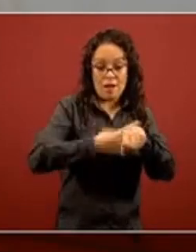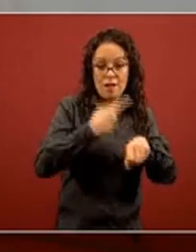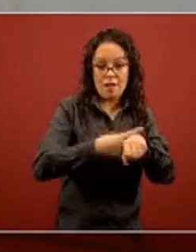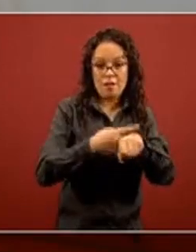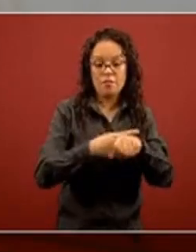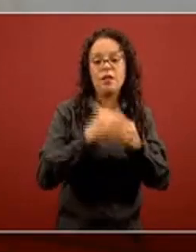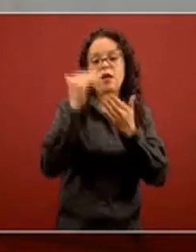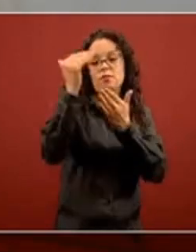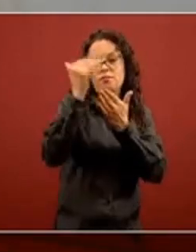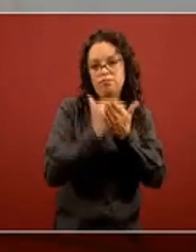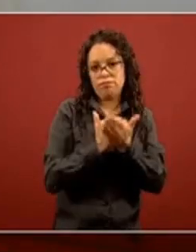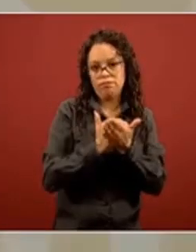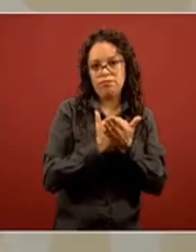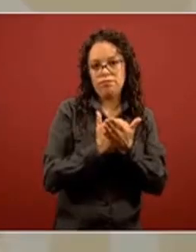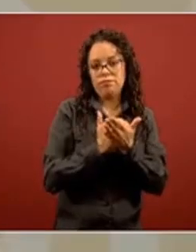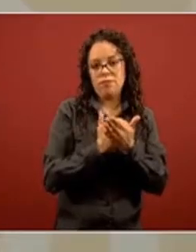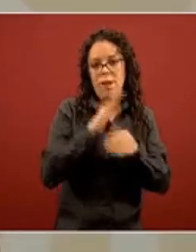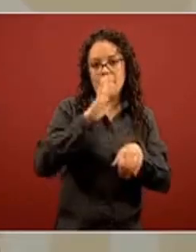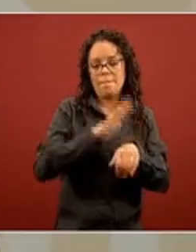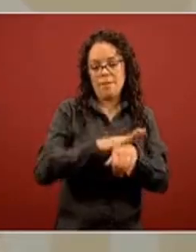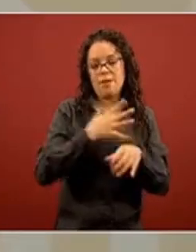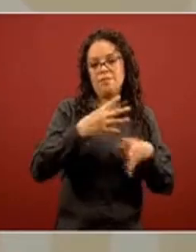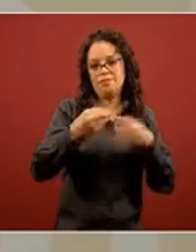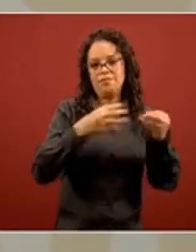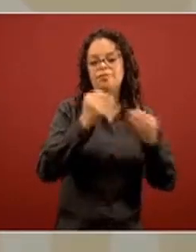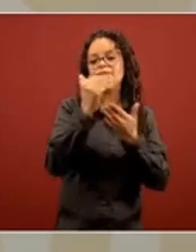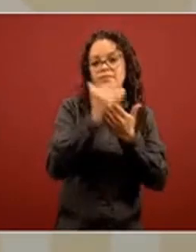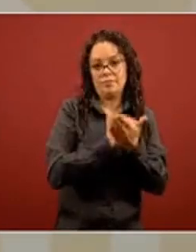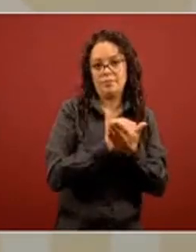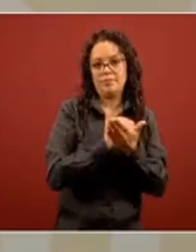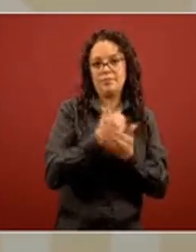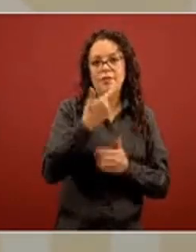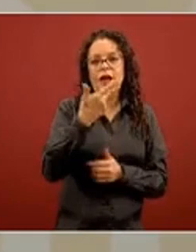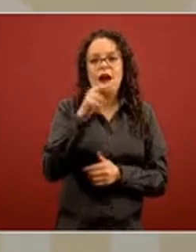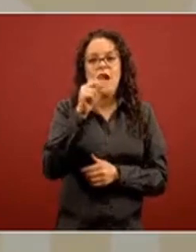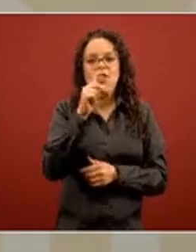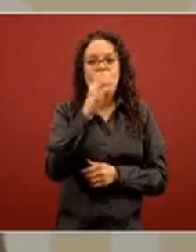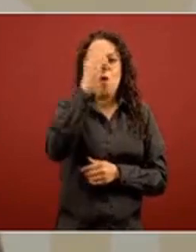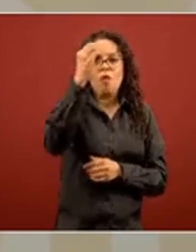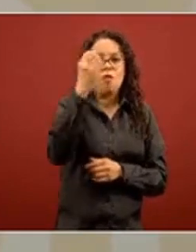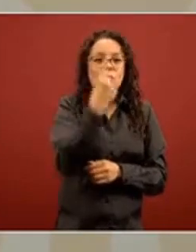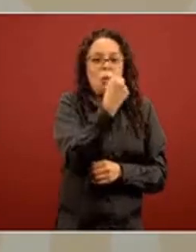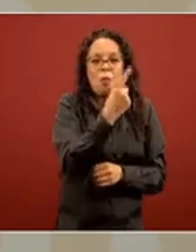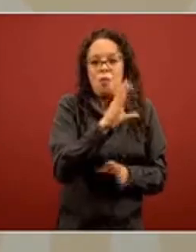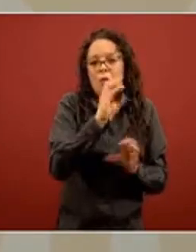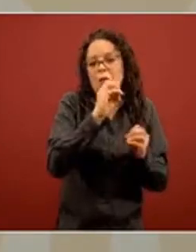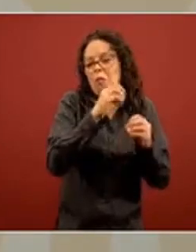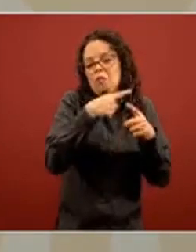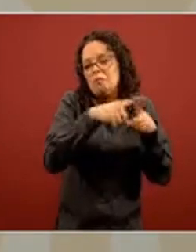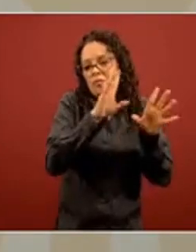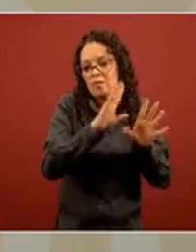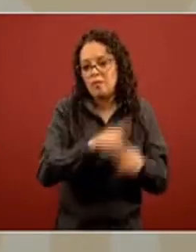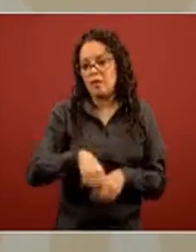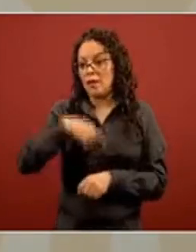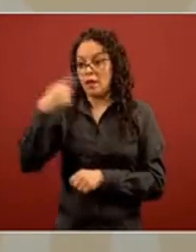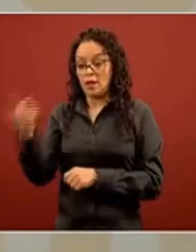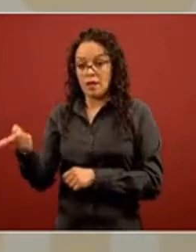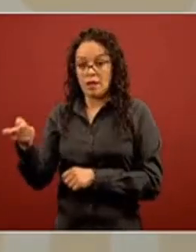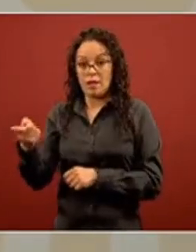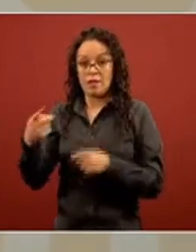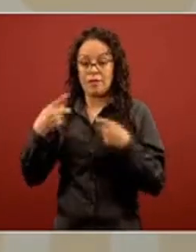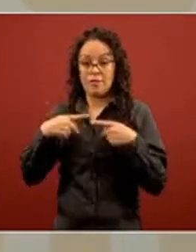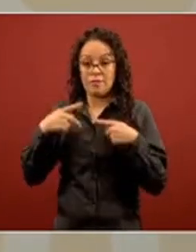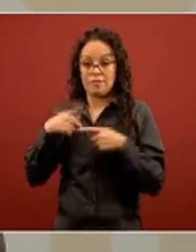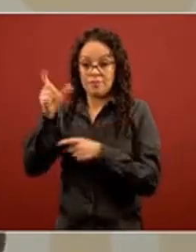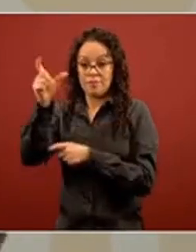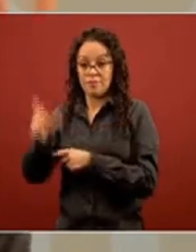grado 1, o dice menor riesgo, etcétera. Si se la ponen los dos, hay una gran protección. Ya había una tercera